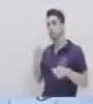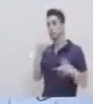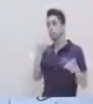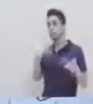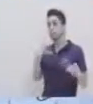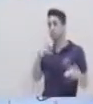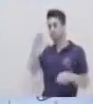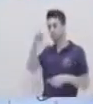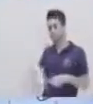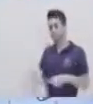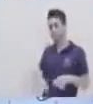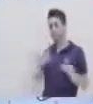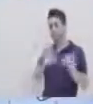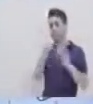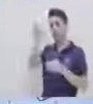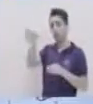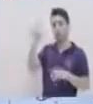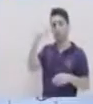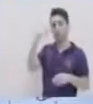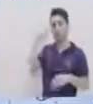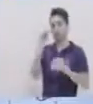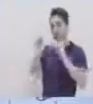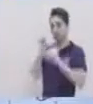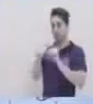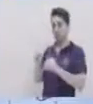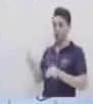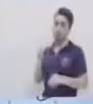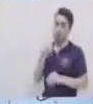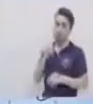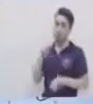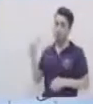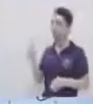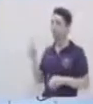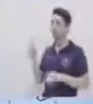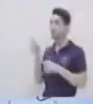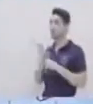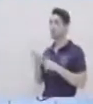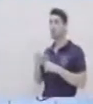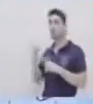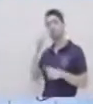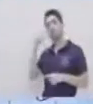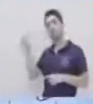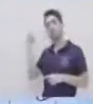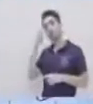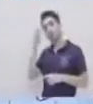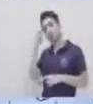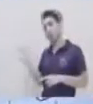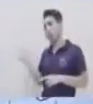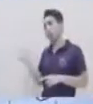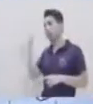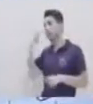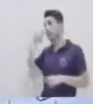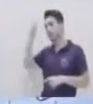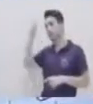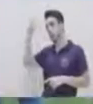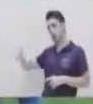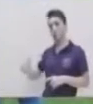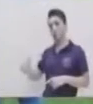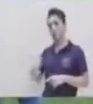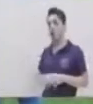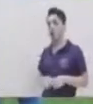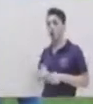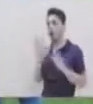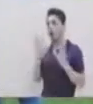luego en futuro para ejercitar la conjugación del verbo. Y que esto les sirve para ejercitar memoria, atención, pensamiento